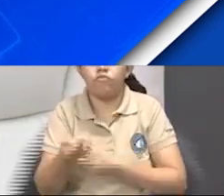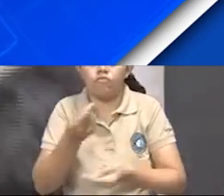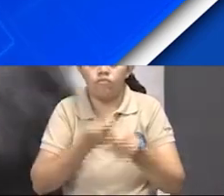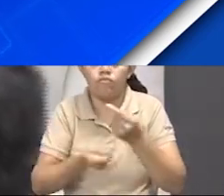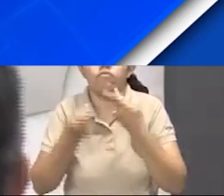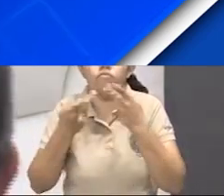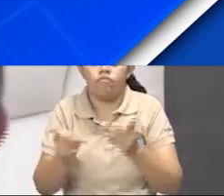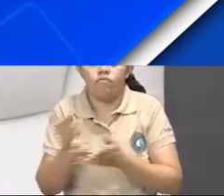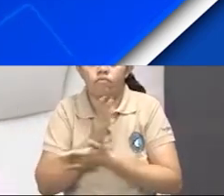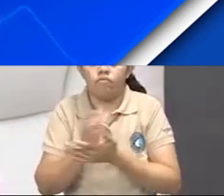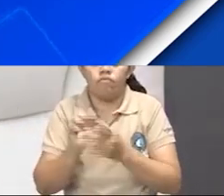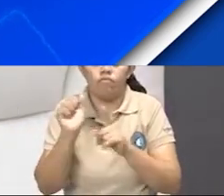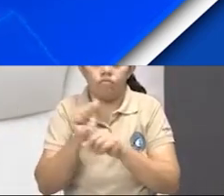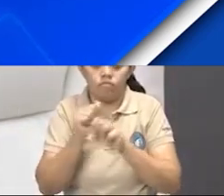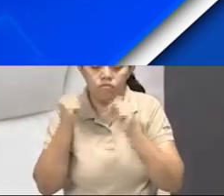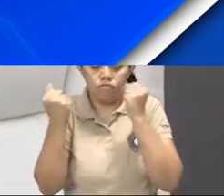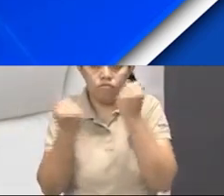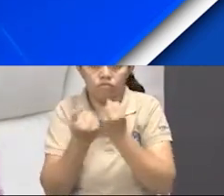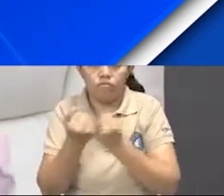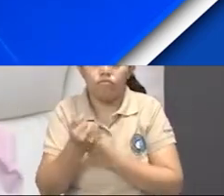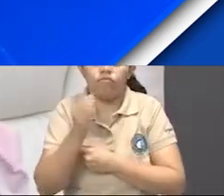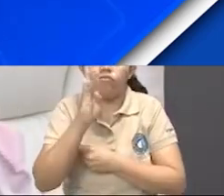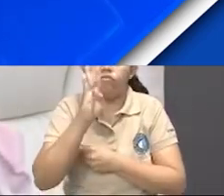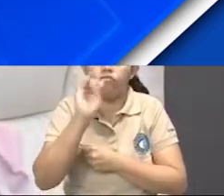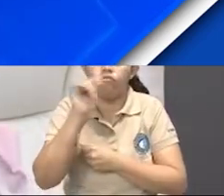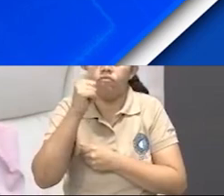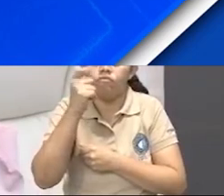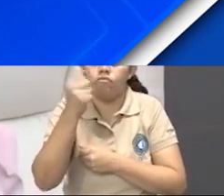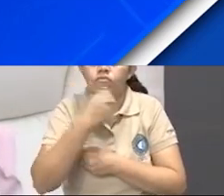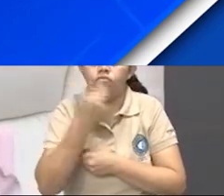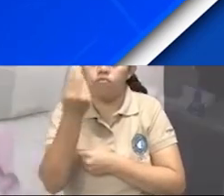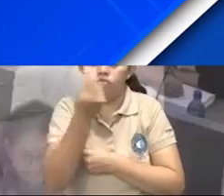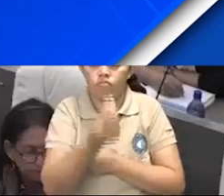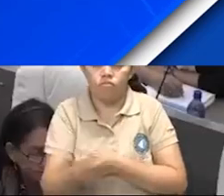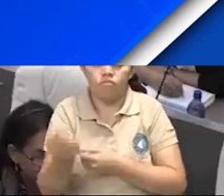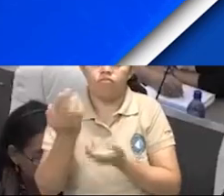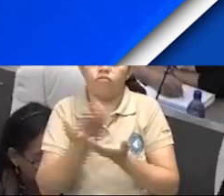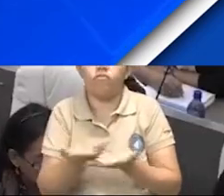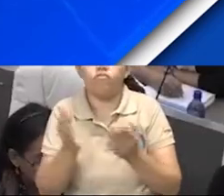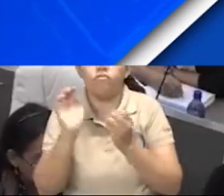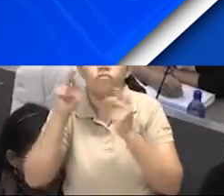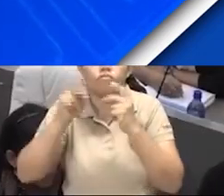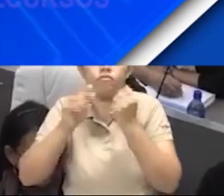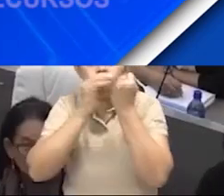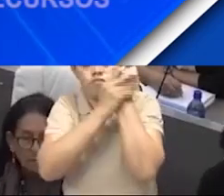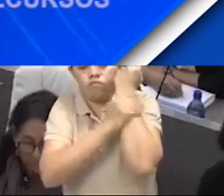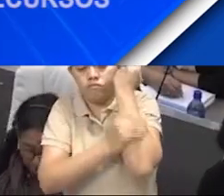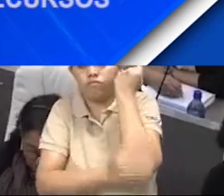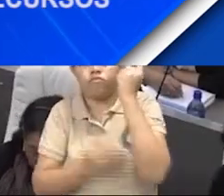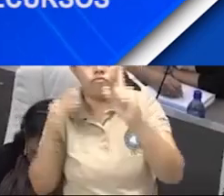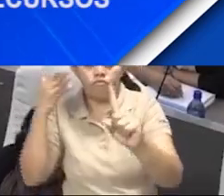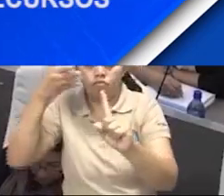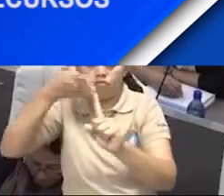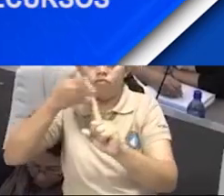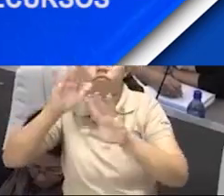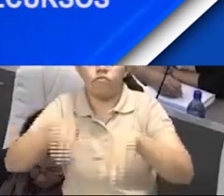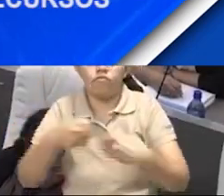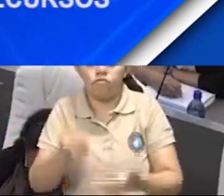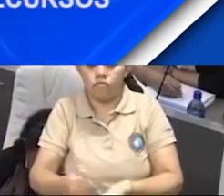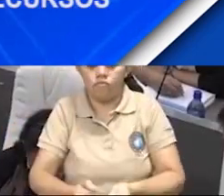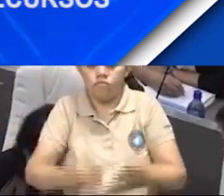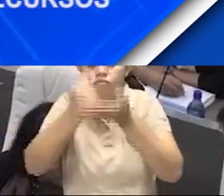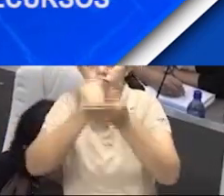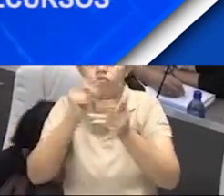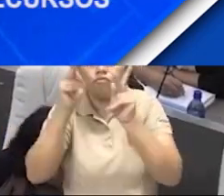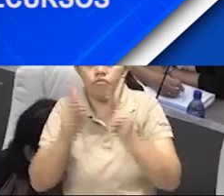recursos de la Asociación Internacional de Fomento, utilizado para los países más pobres del mundo con el objetivo de ayudar